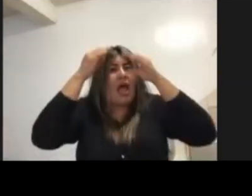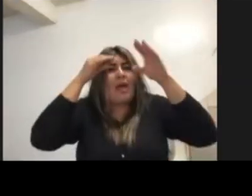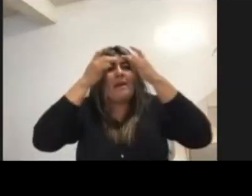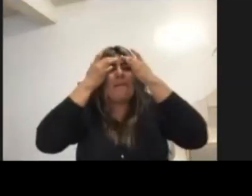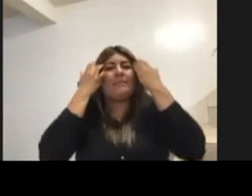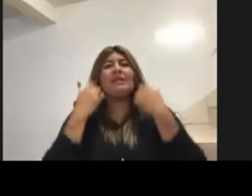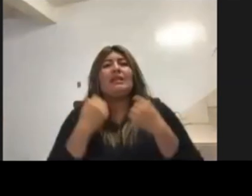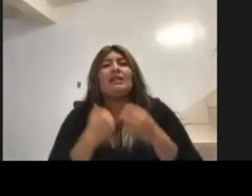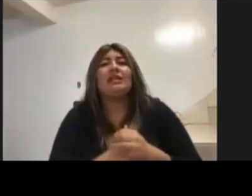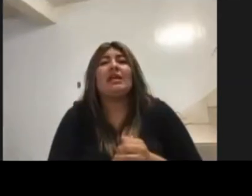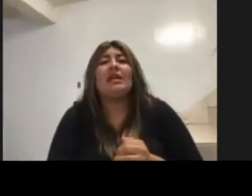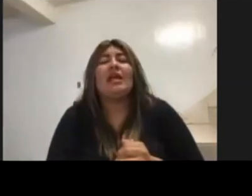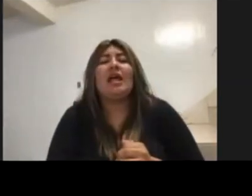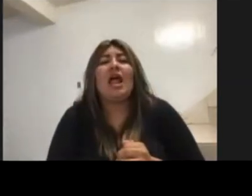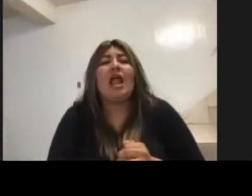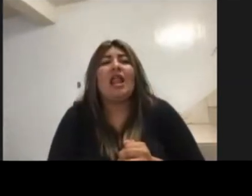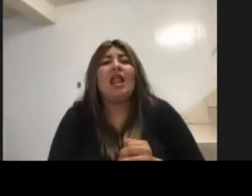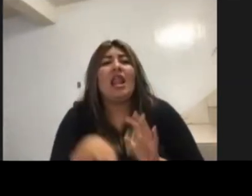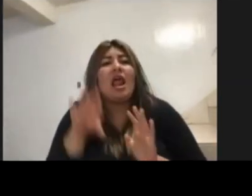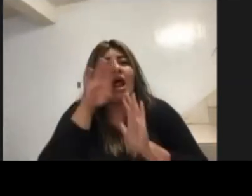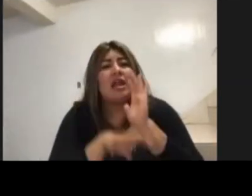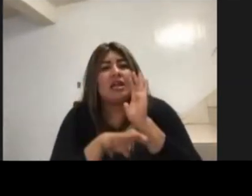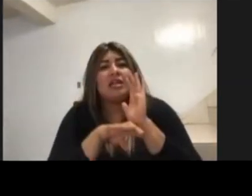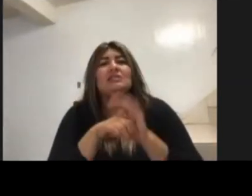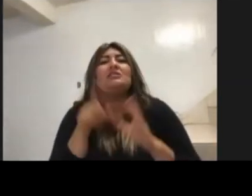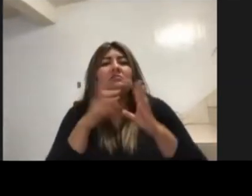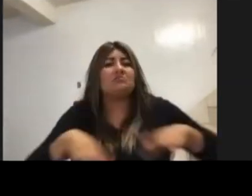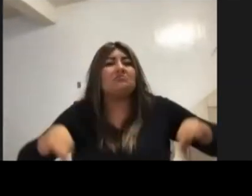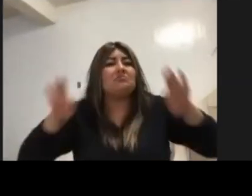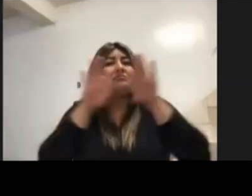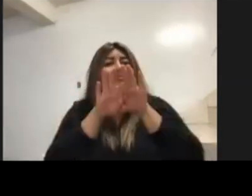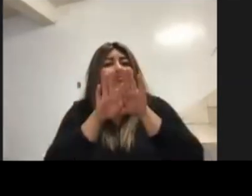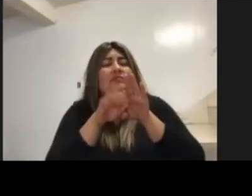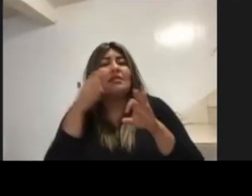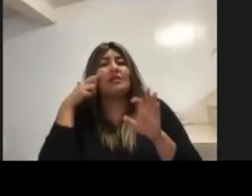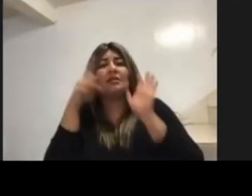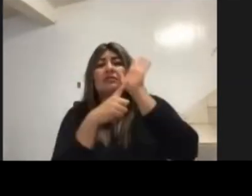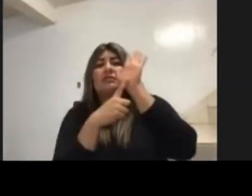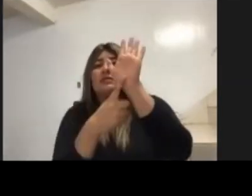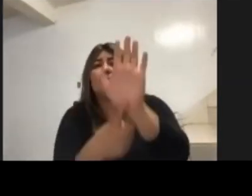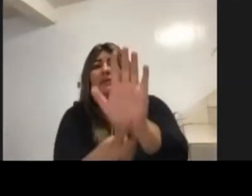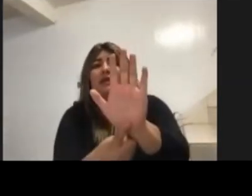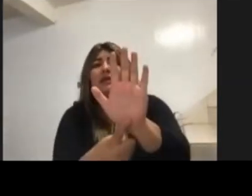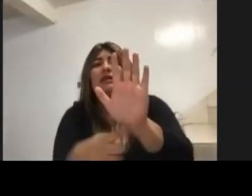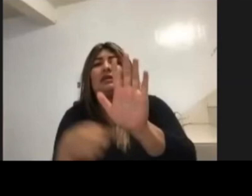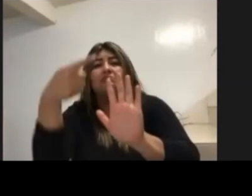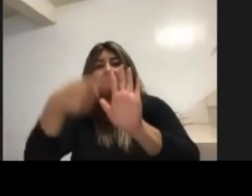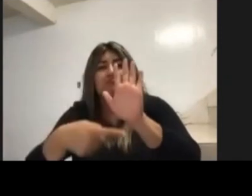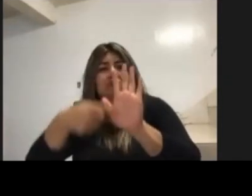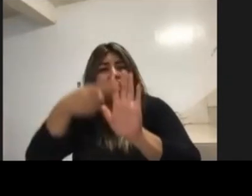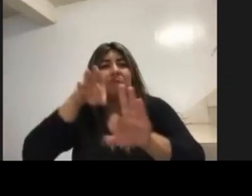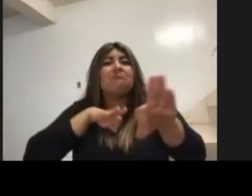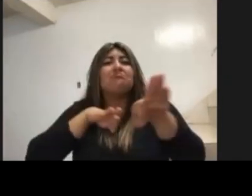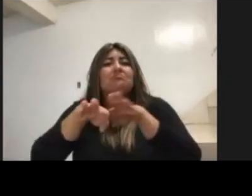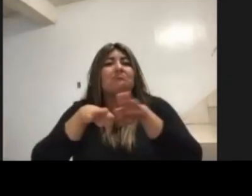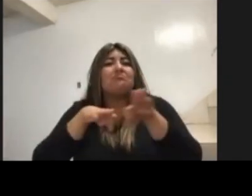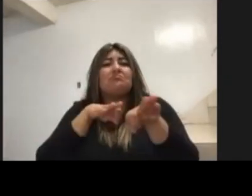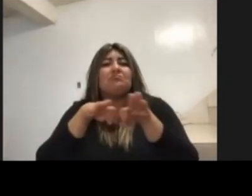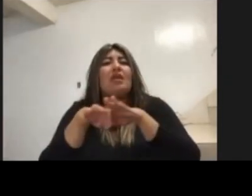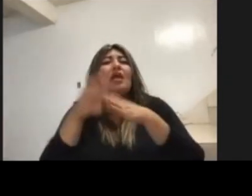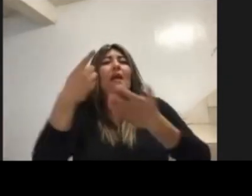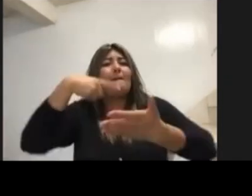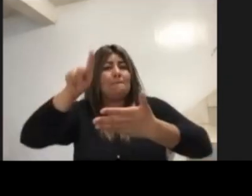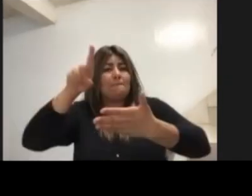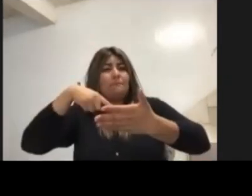operación de la resta. Esto es importante, esto es lo que se manda, sobre esto se trabaja y sobre esto se califica.